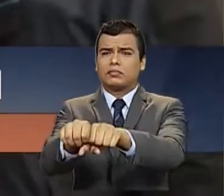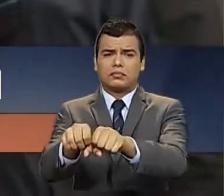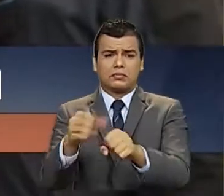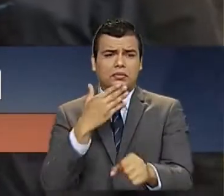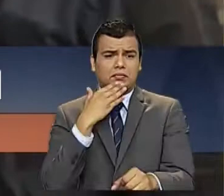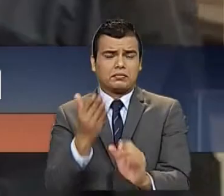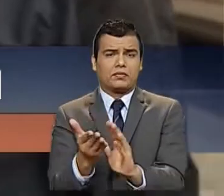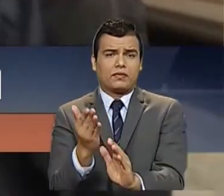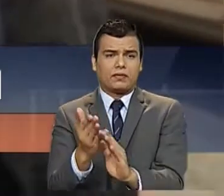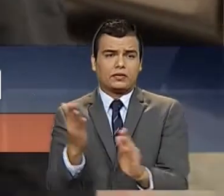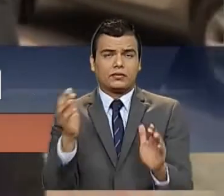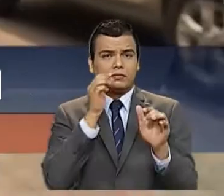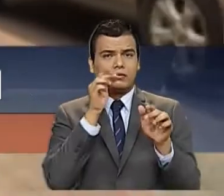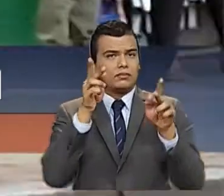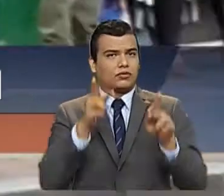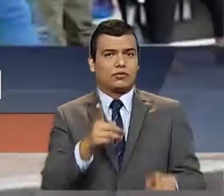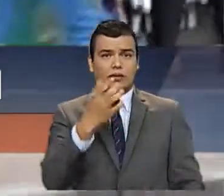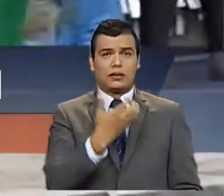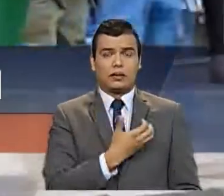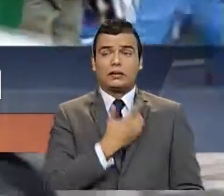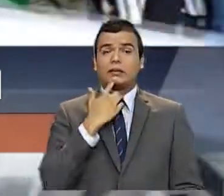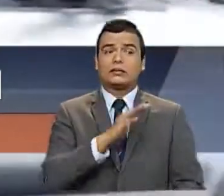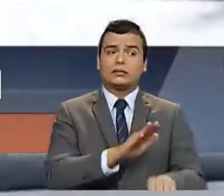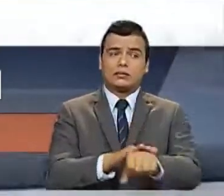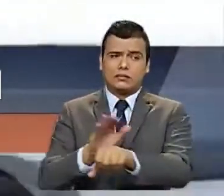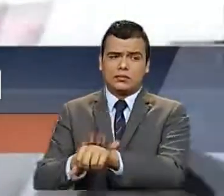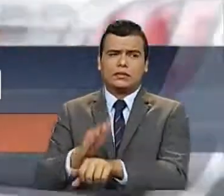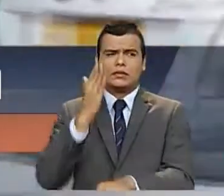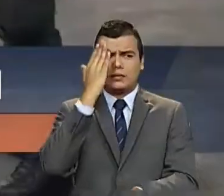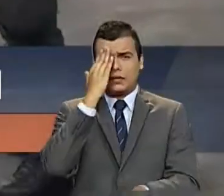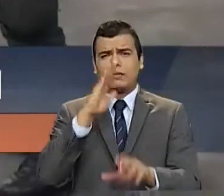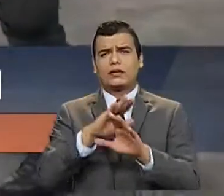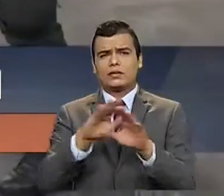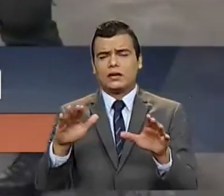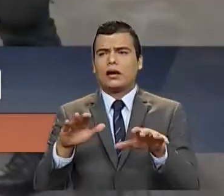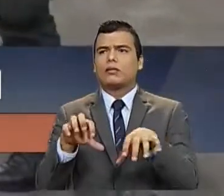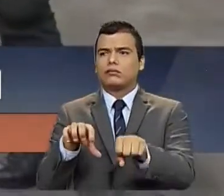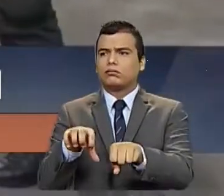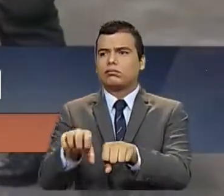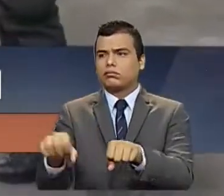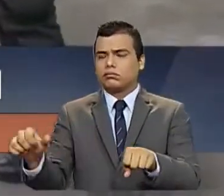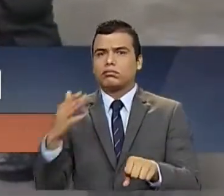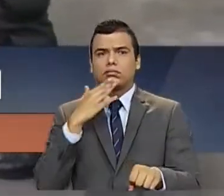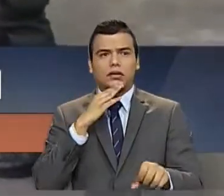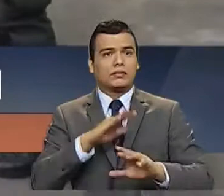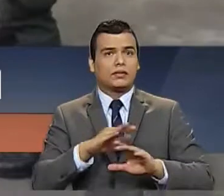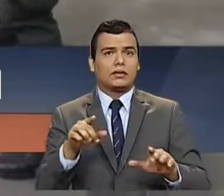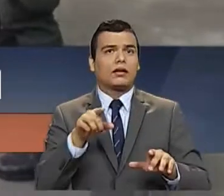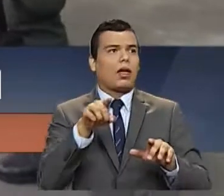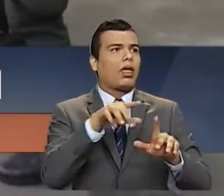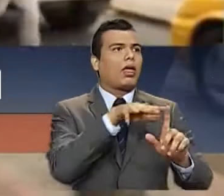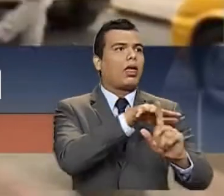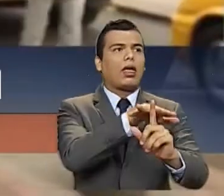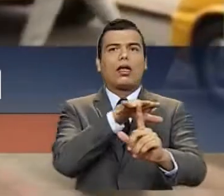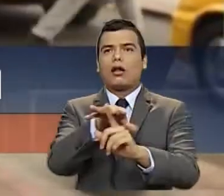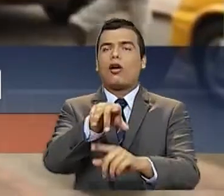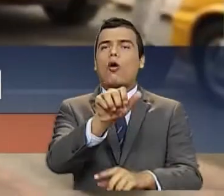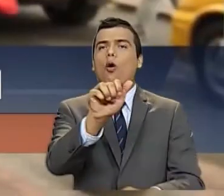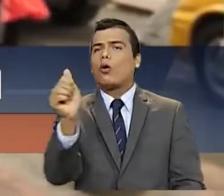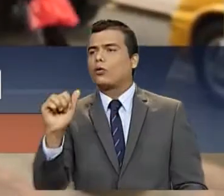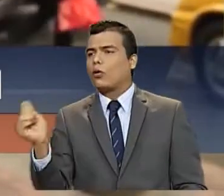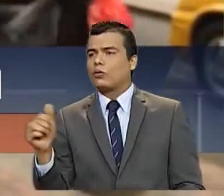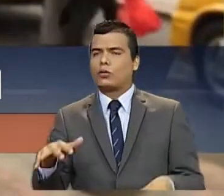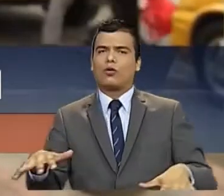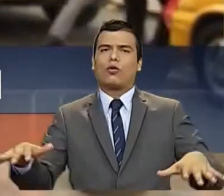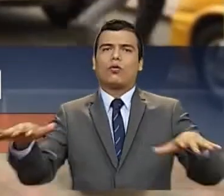facilidad. El mandatario capitalino admitió que a pesar que se ha logrado recuperar varias vías, este problema se ha trasladado a otras zonas de la ciudad. Yo creo que